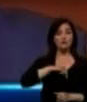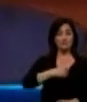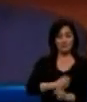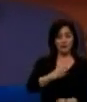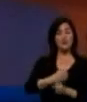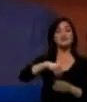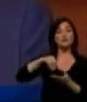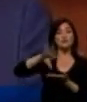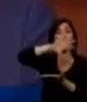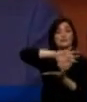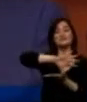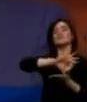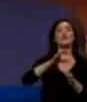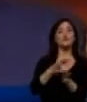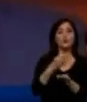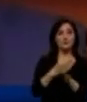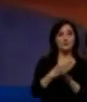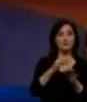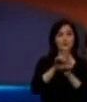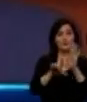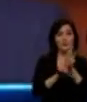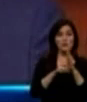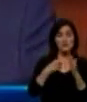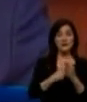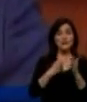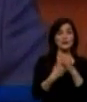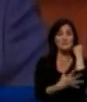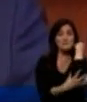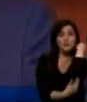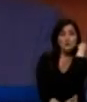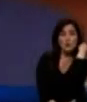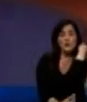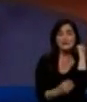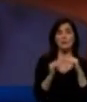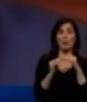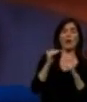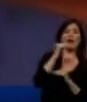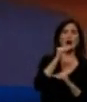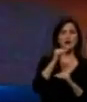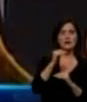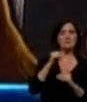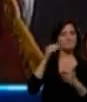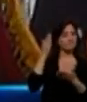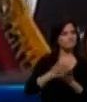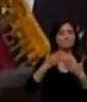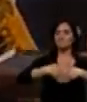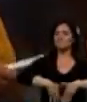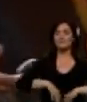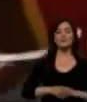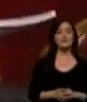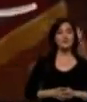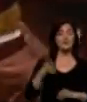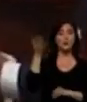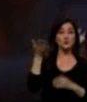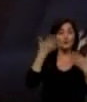función legislativa para combatir la pobreza, reitero, la inequidad y la desigualdad. Luego de su